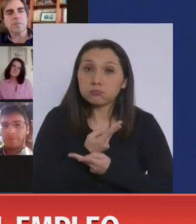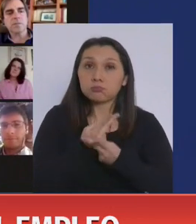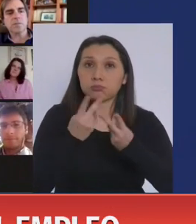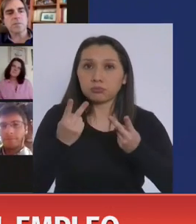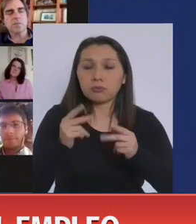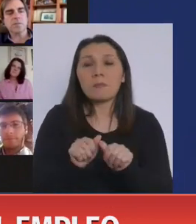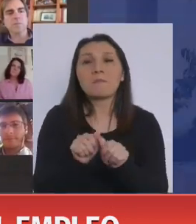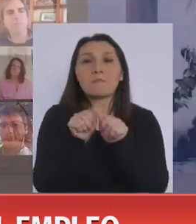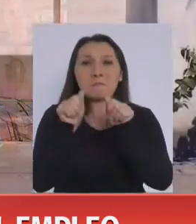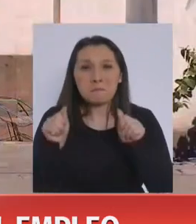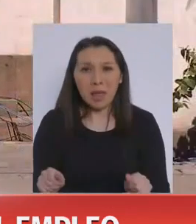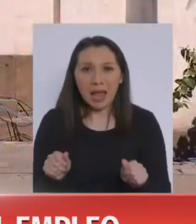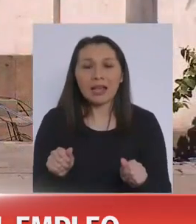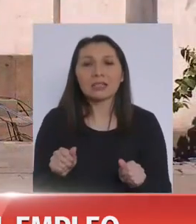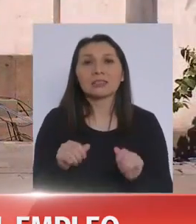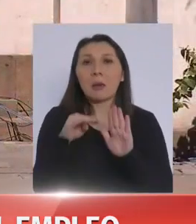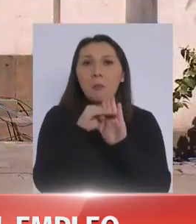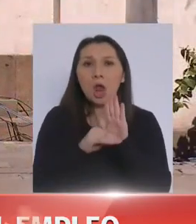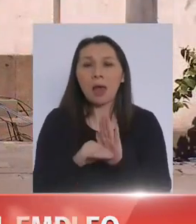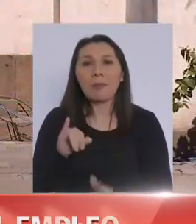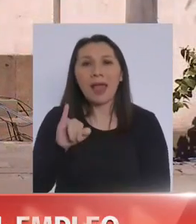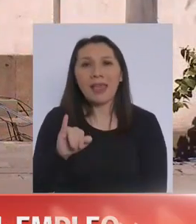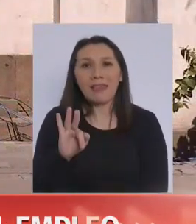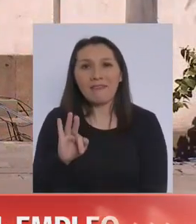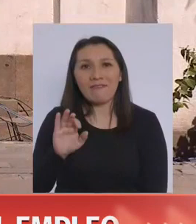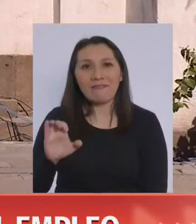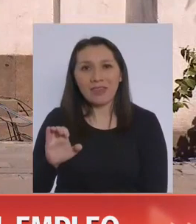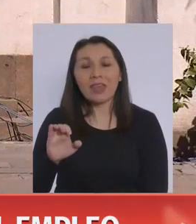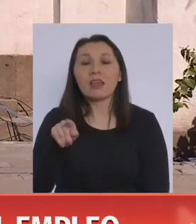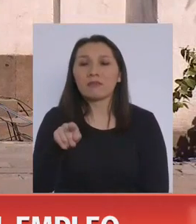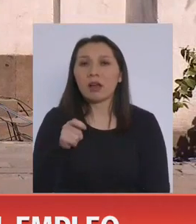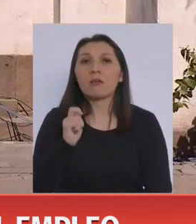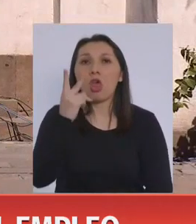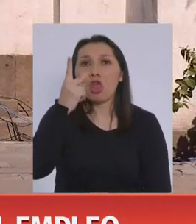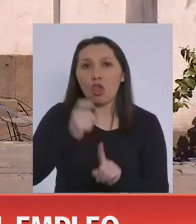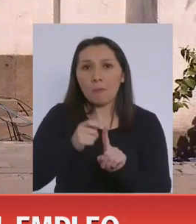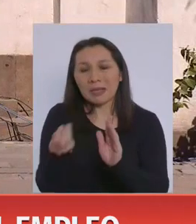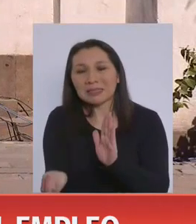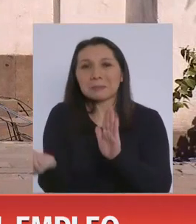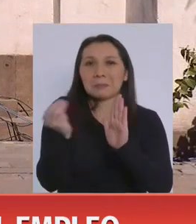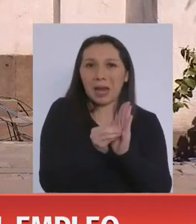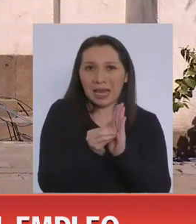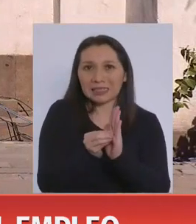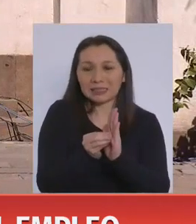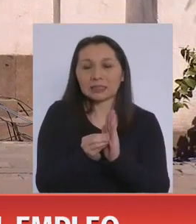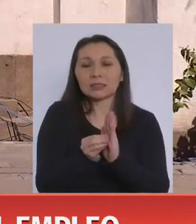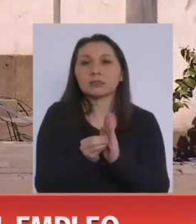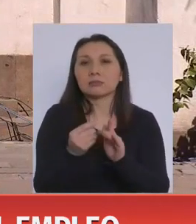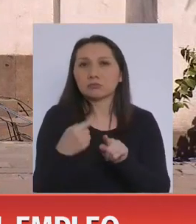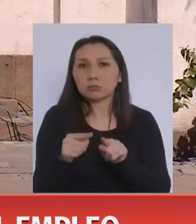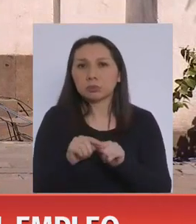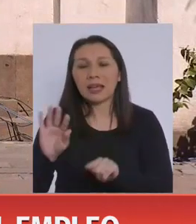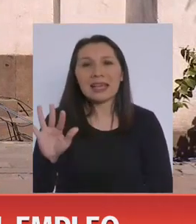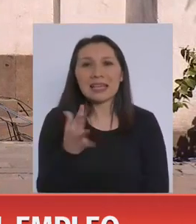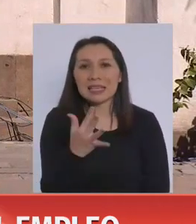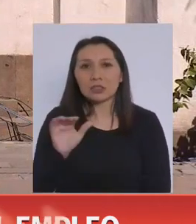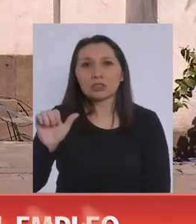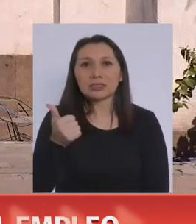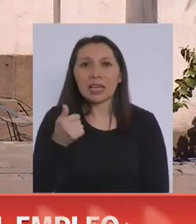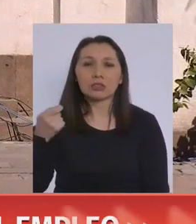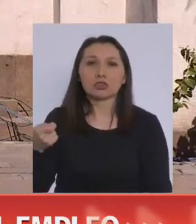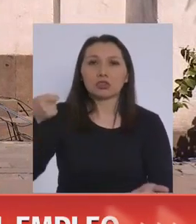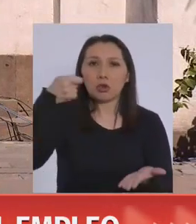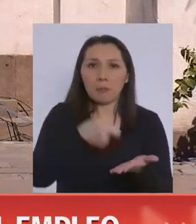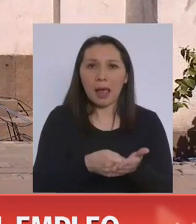vamos a extender el programa de ingreso familiar de emergencia por 2 meses adicionales, con un quinto y sexto